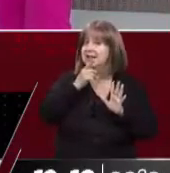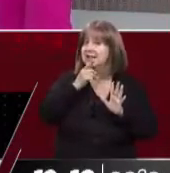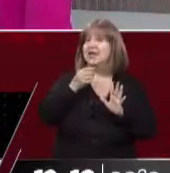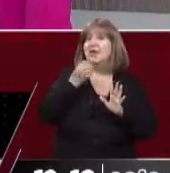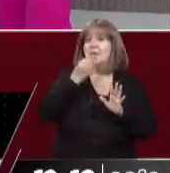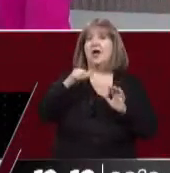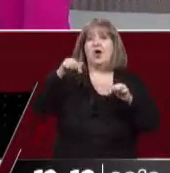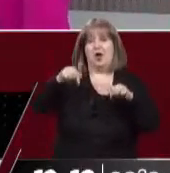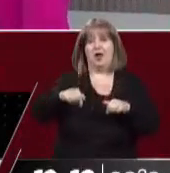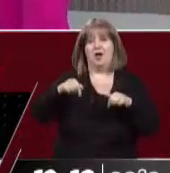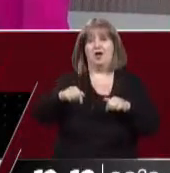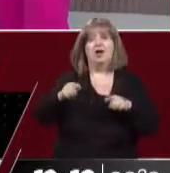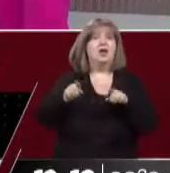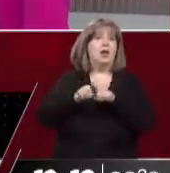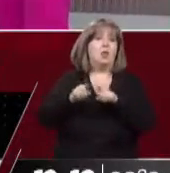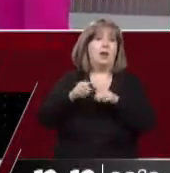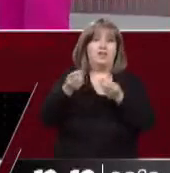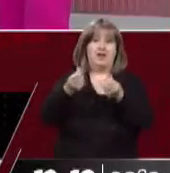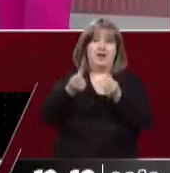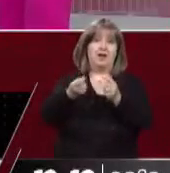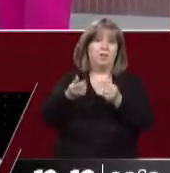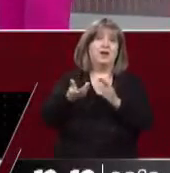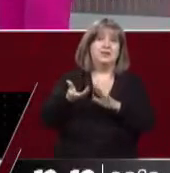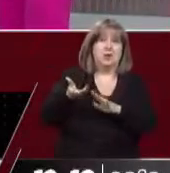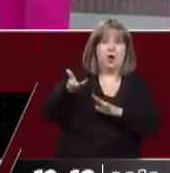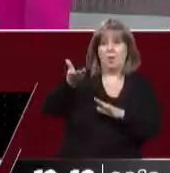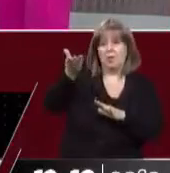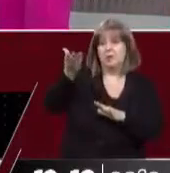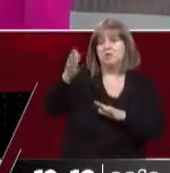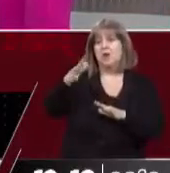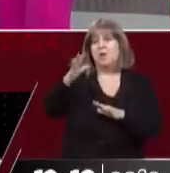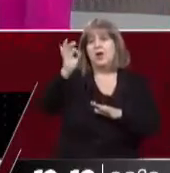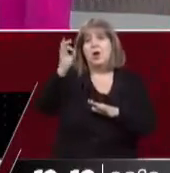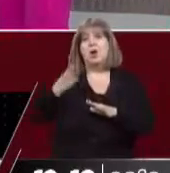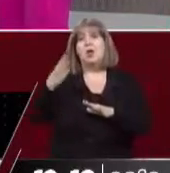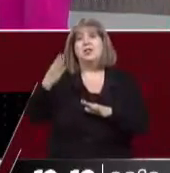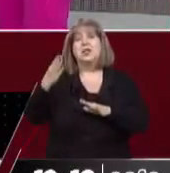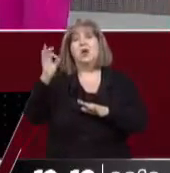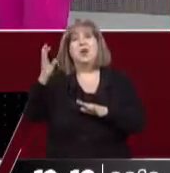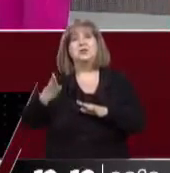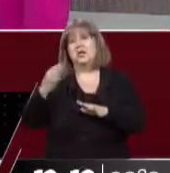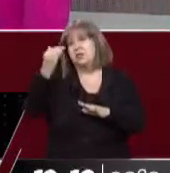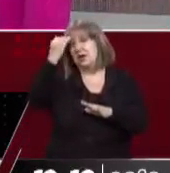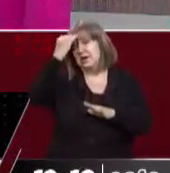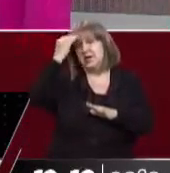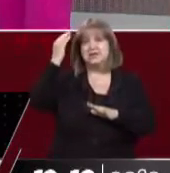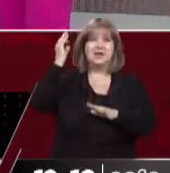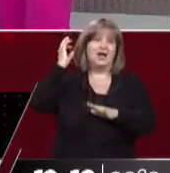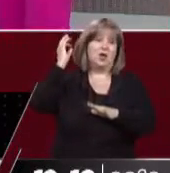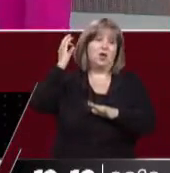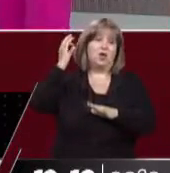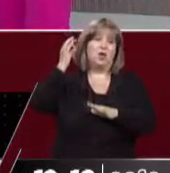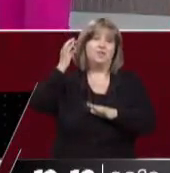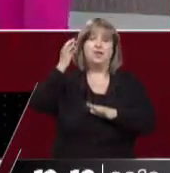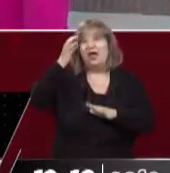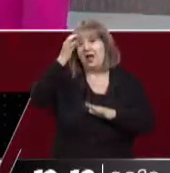precios realmente han aumentado importante, ustedes escuchaban, entre el 15 y el 20%, cuando estamos marcando el 12,3%,